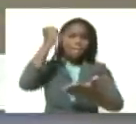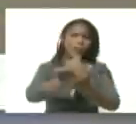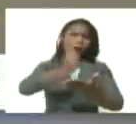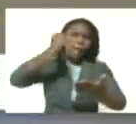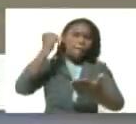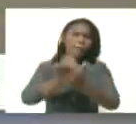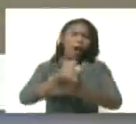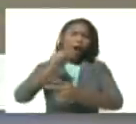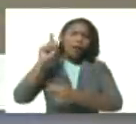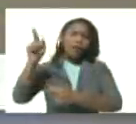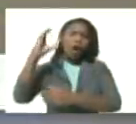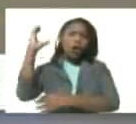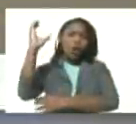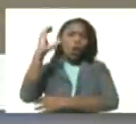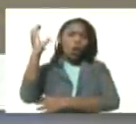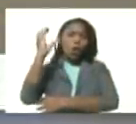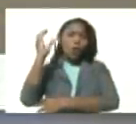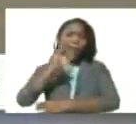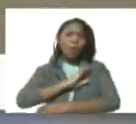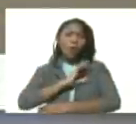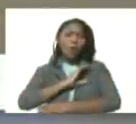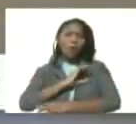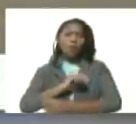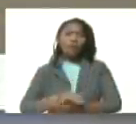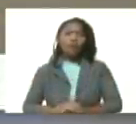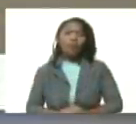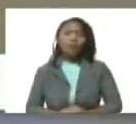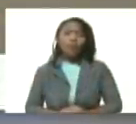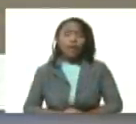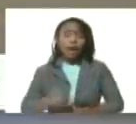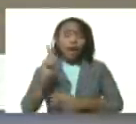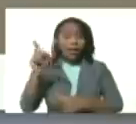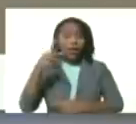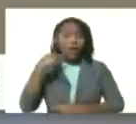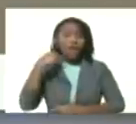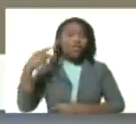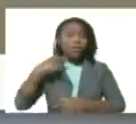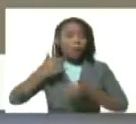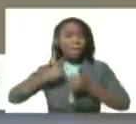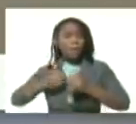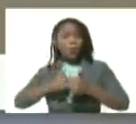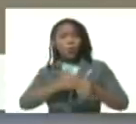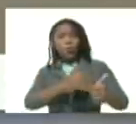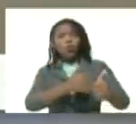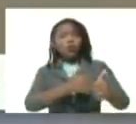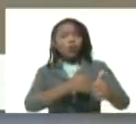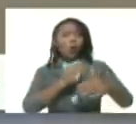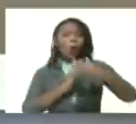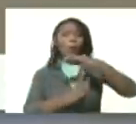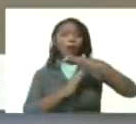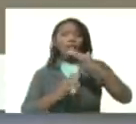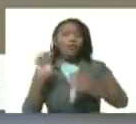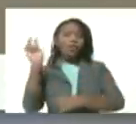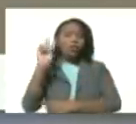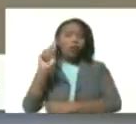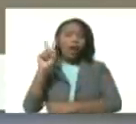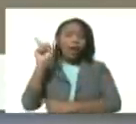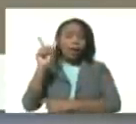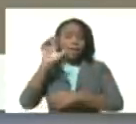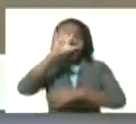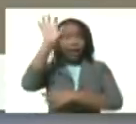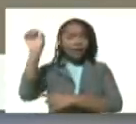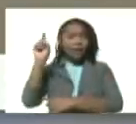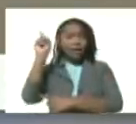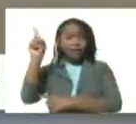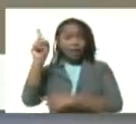en Colombia. Están siendo víctimas de persecución xenofóbica en países del cartel